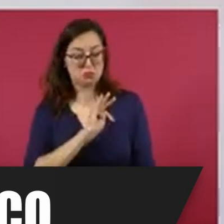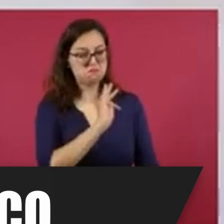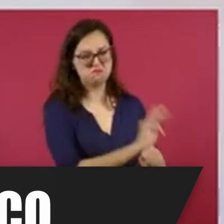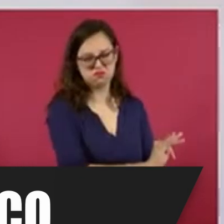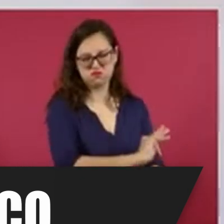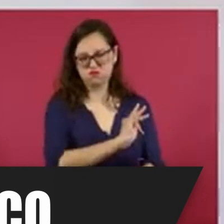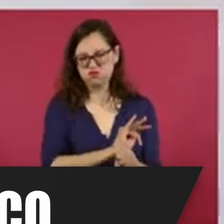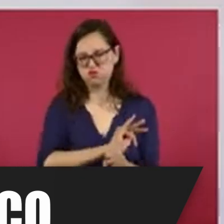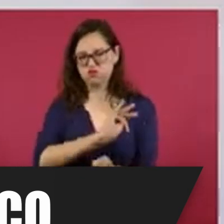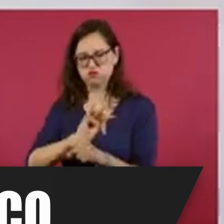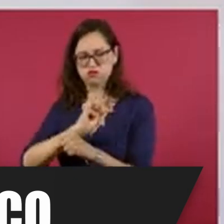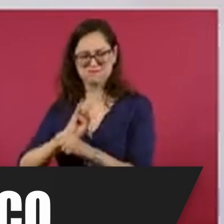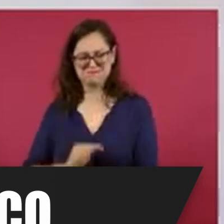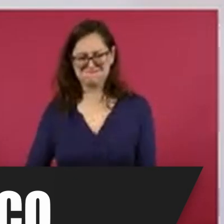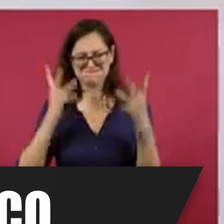se han